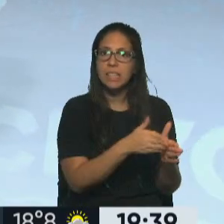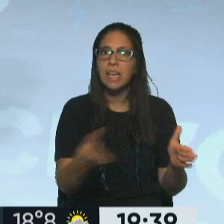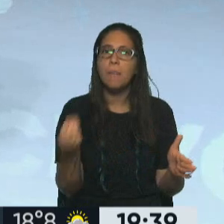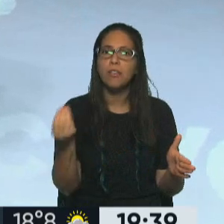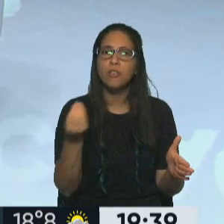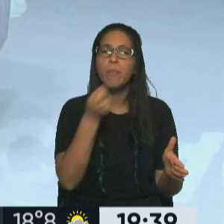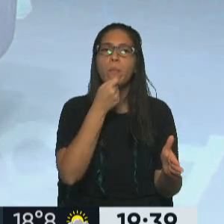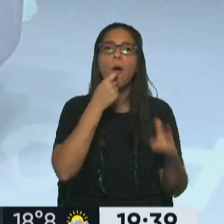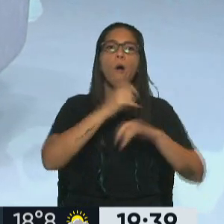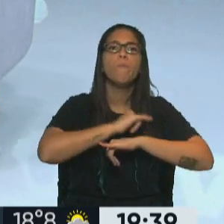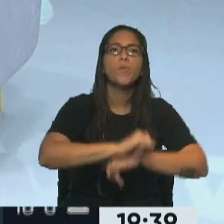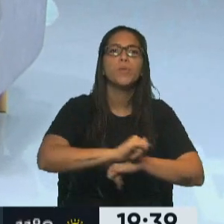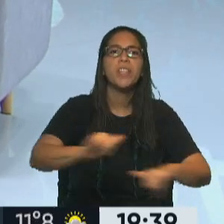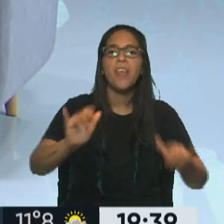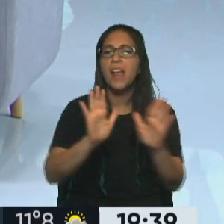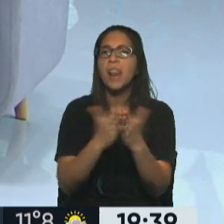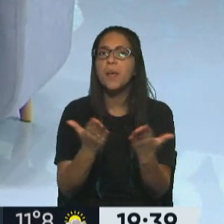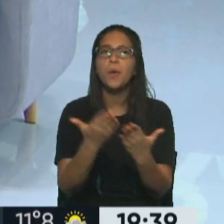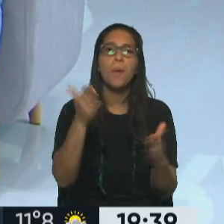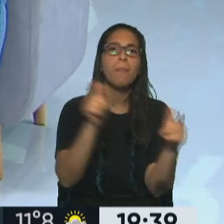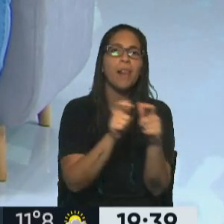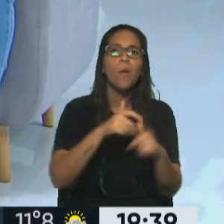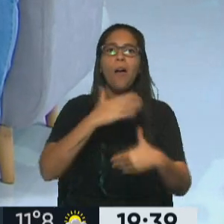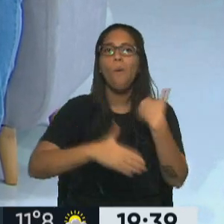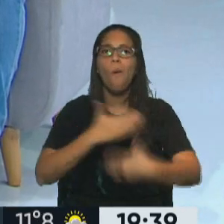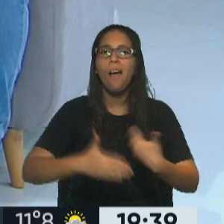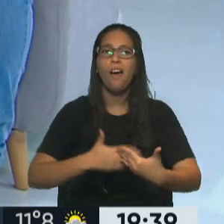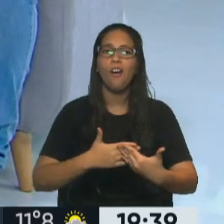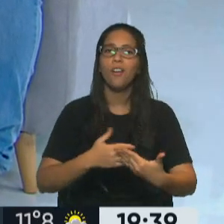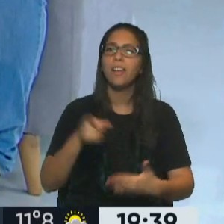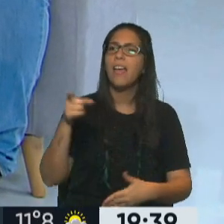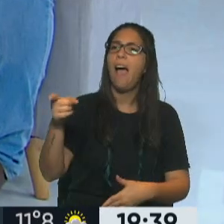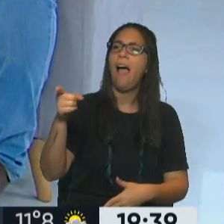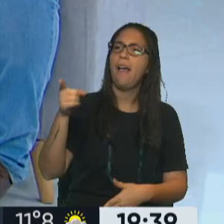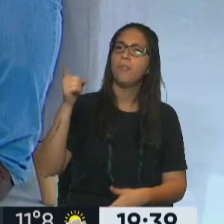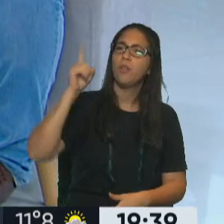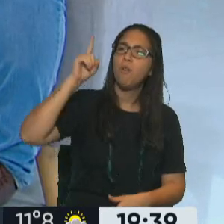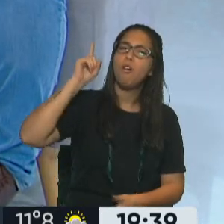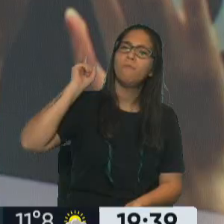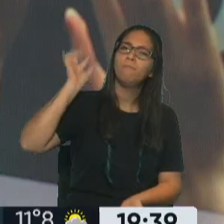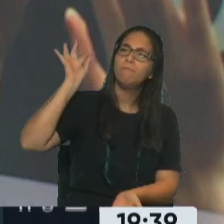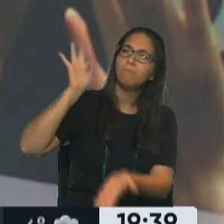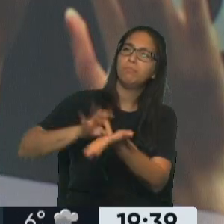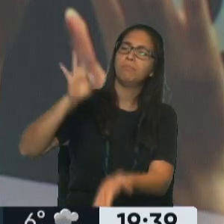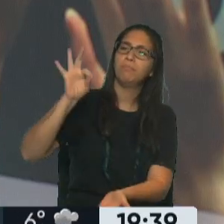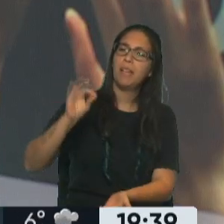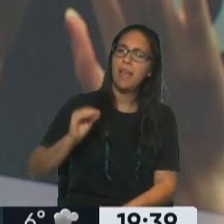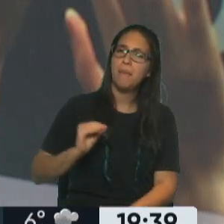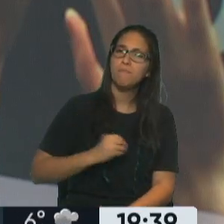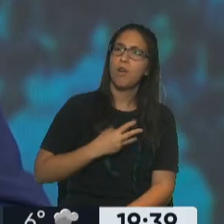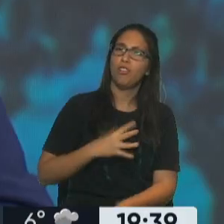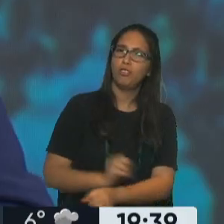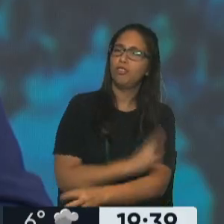mucho las publicidades los libros las películas los juegos y a vos qué te determinó Cómo Cuál fue la emoción Que a vos te